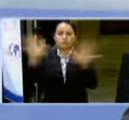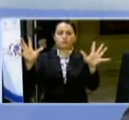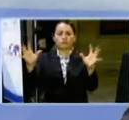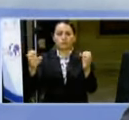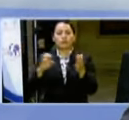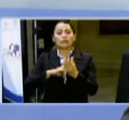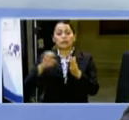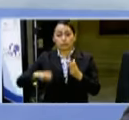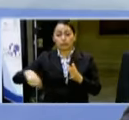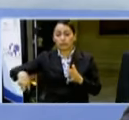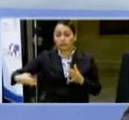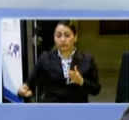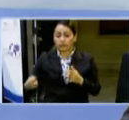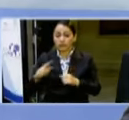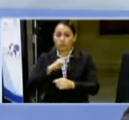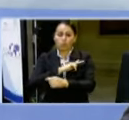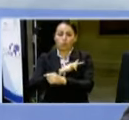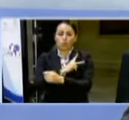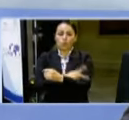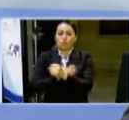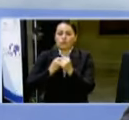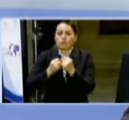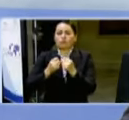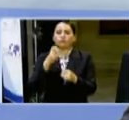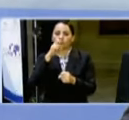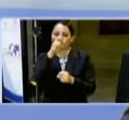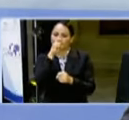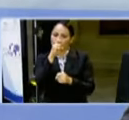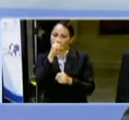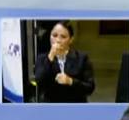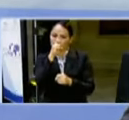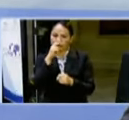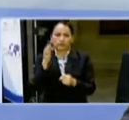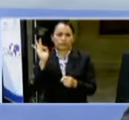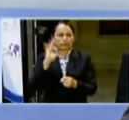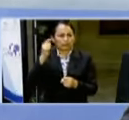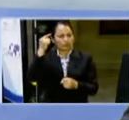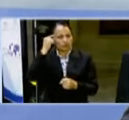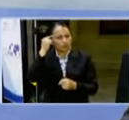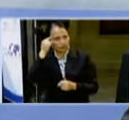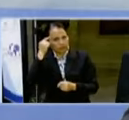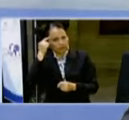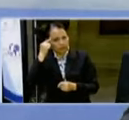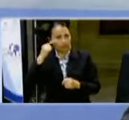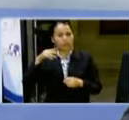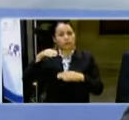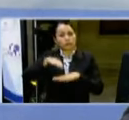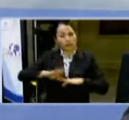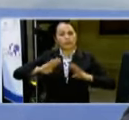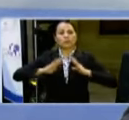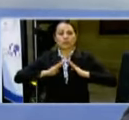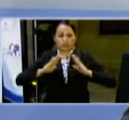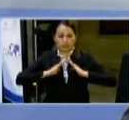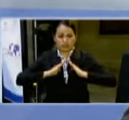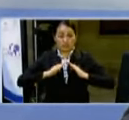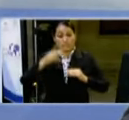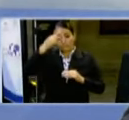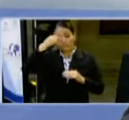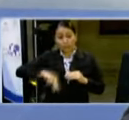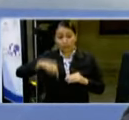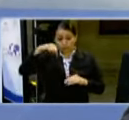ilustra lo que es el poder duro, es decir, la persuasión a partir del efecto militar. México no posee un